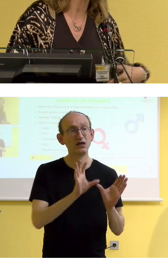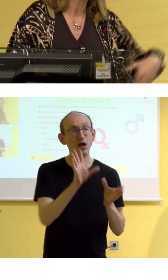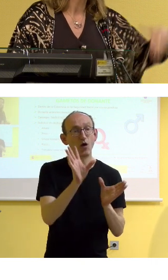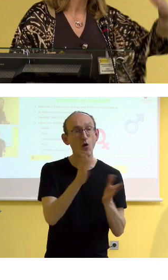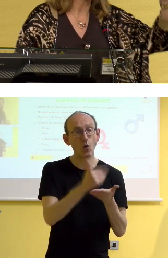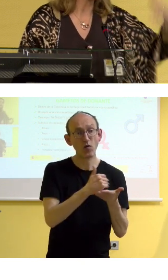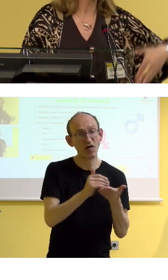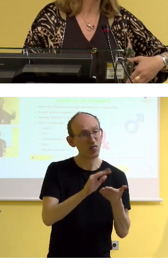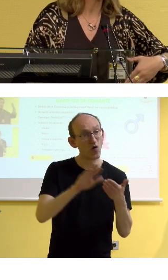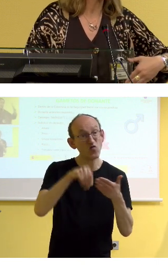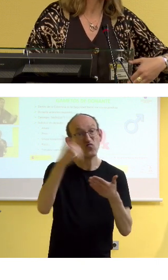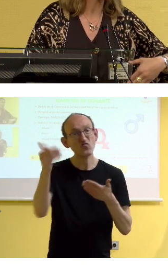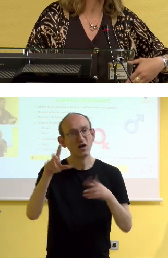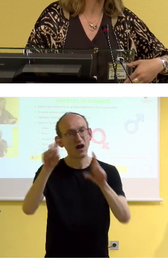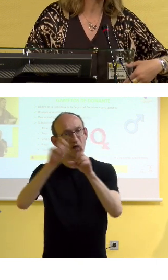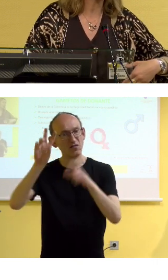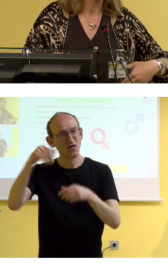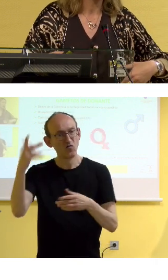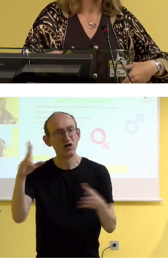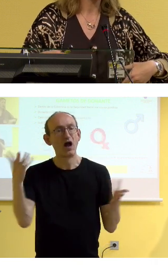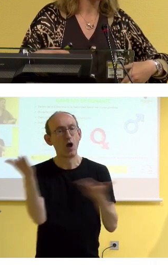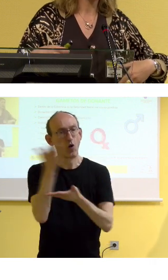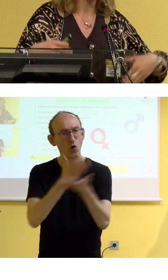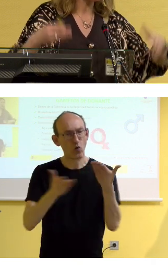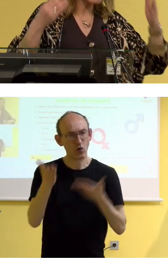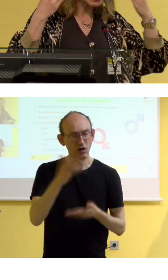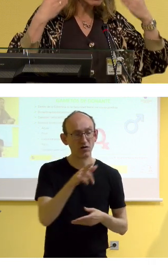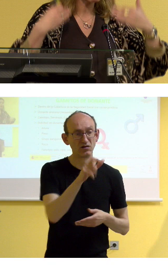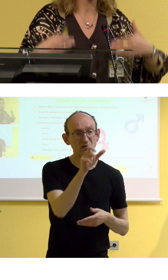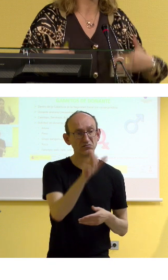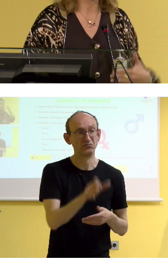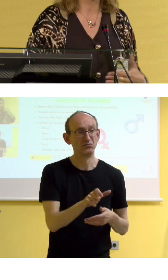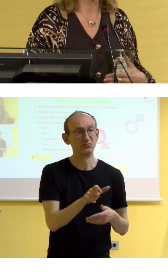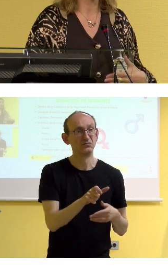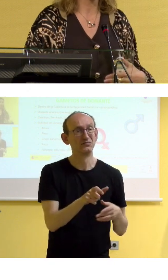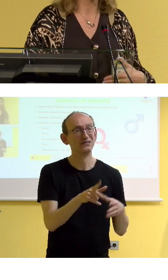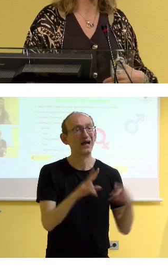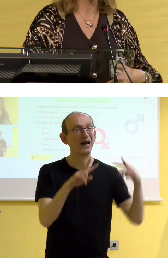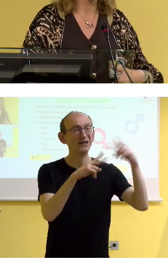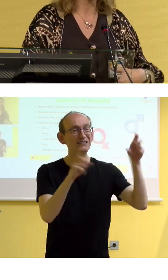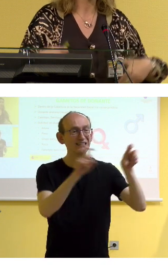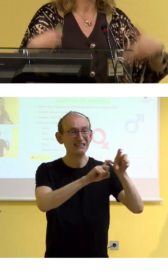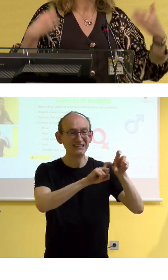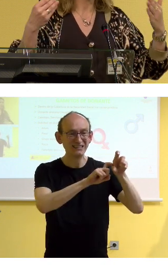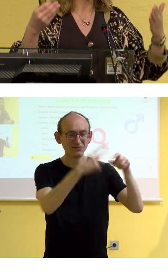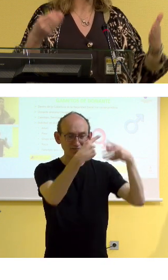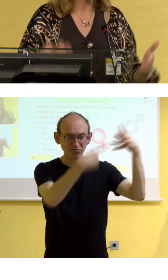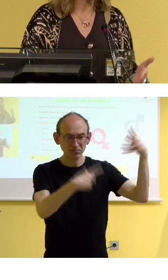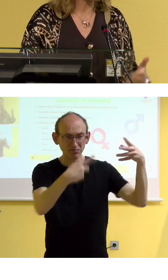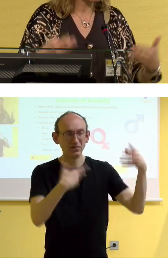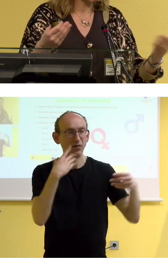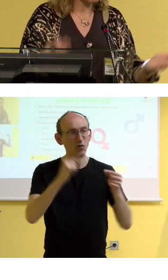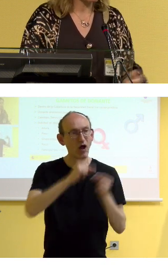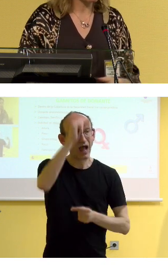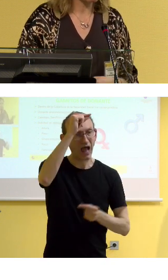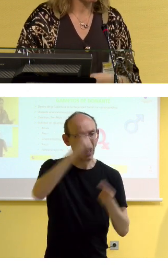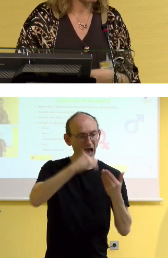donante, se rellena una hoja en la que se ponen las características fenotípicas. O sea, yo tengo que poner qué altura